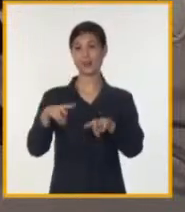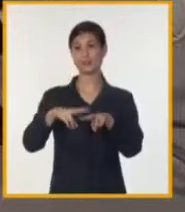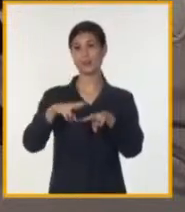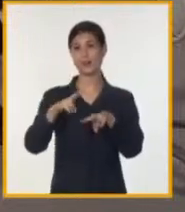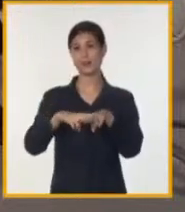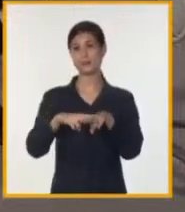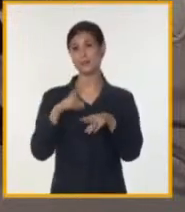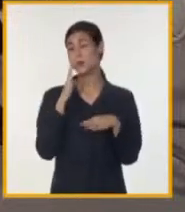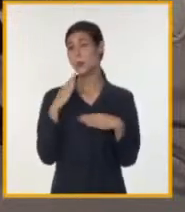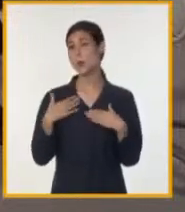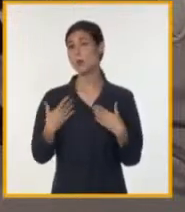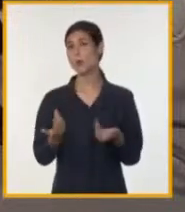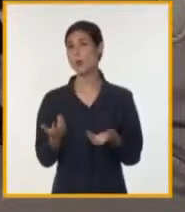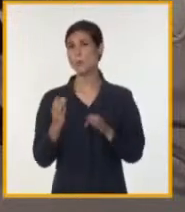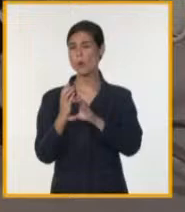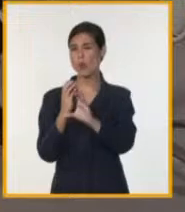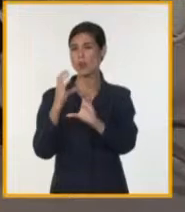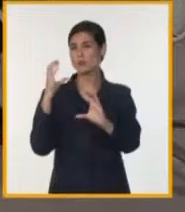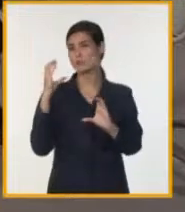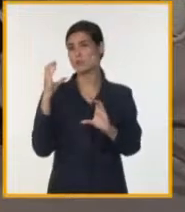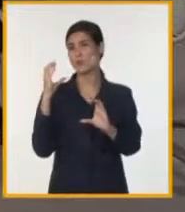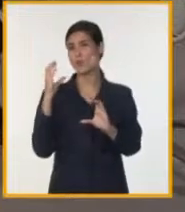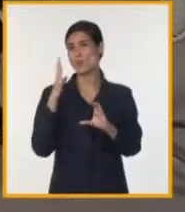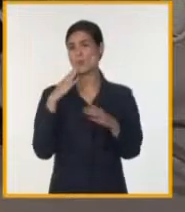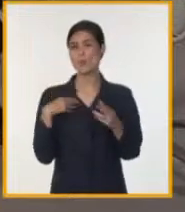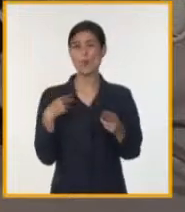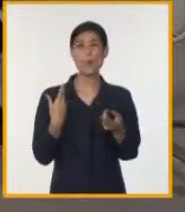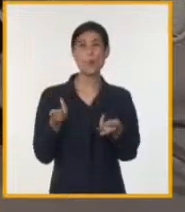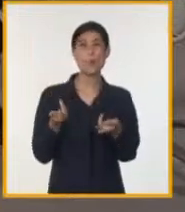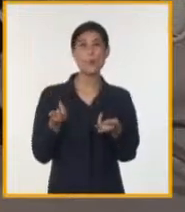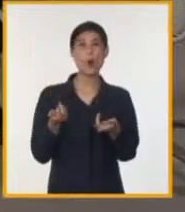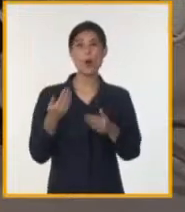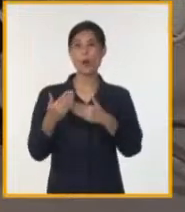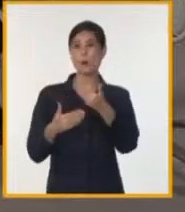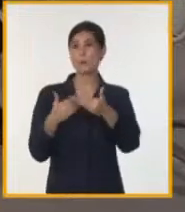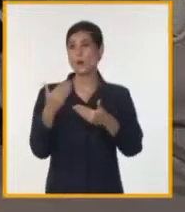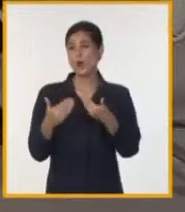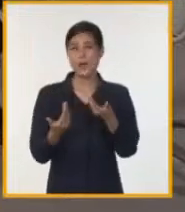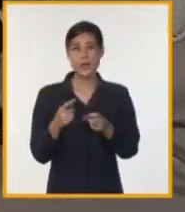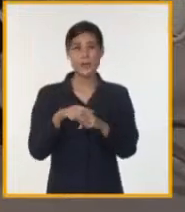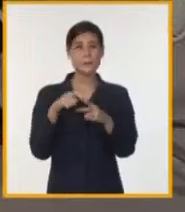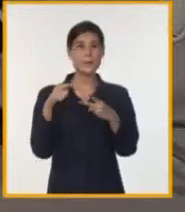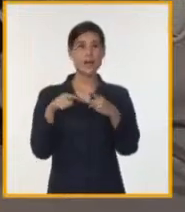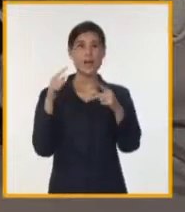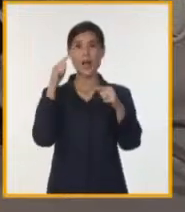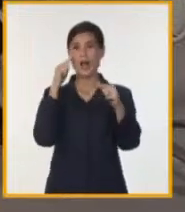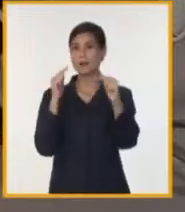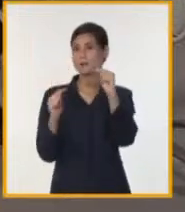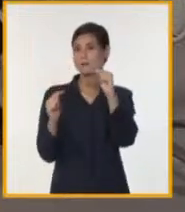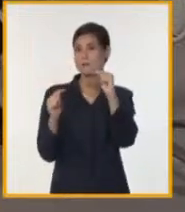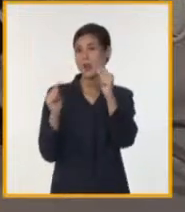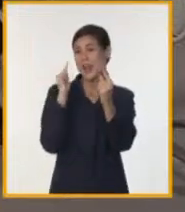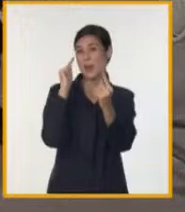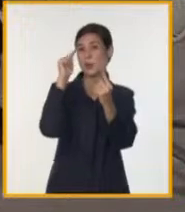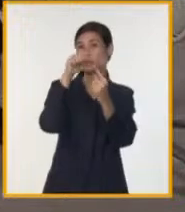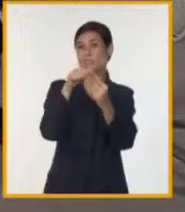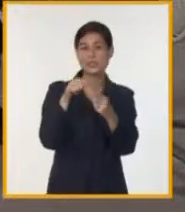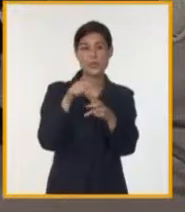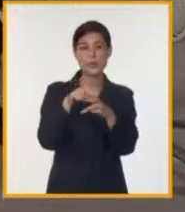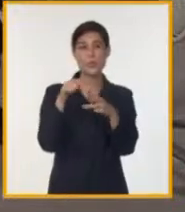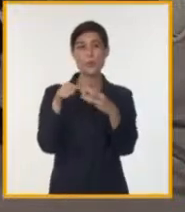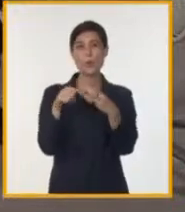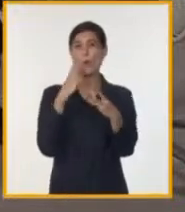los ómnibus nacionales? ¿Cuáles son hoy las prioridades en la transportación? ¿Cómo se logra sortear